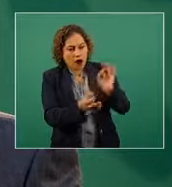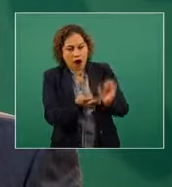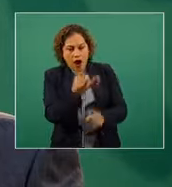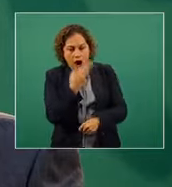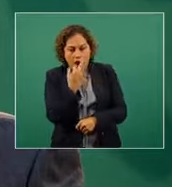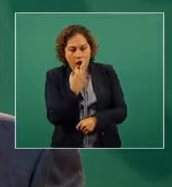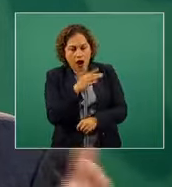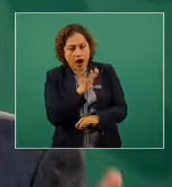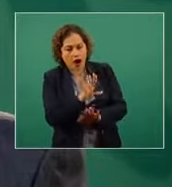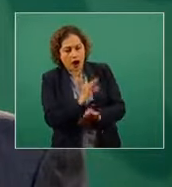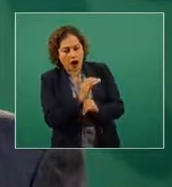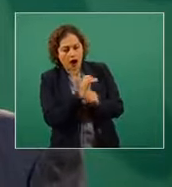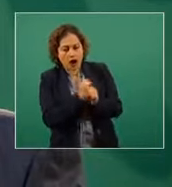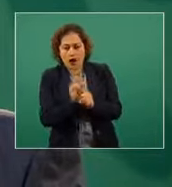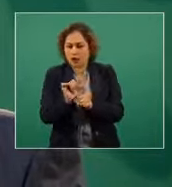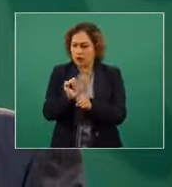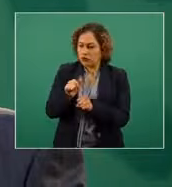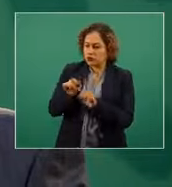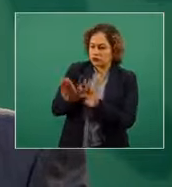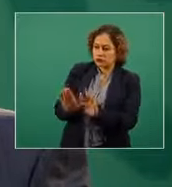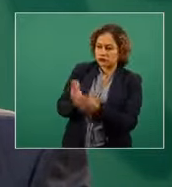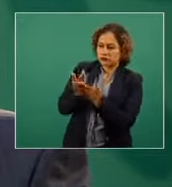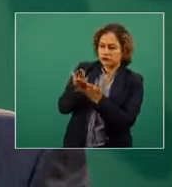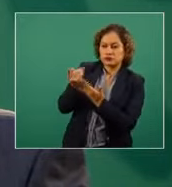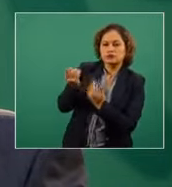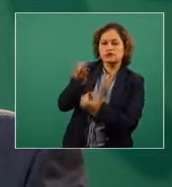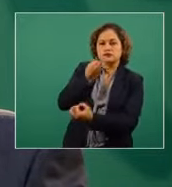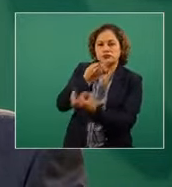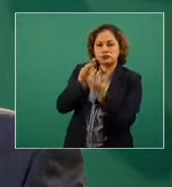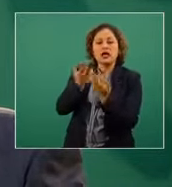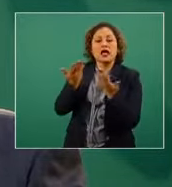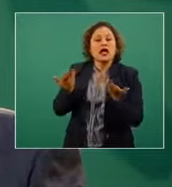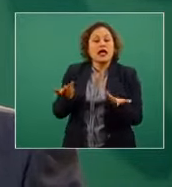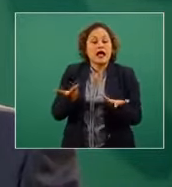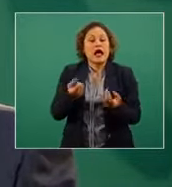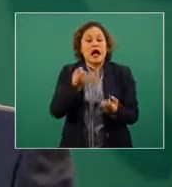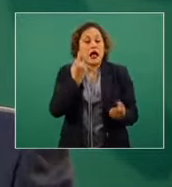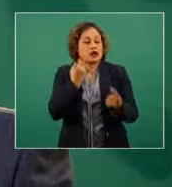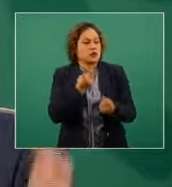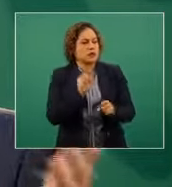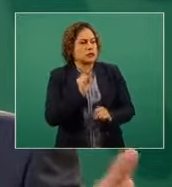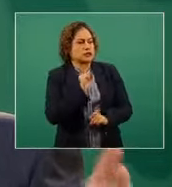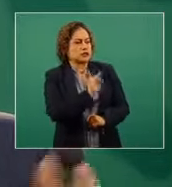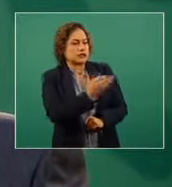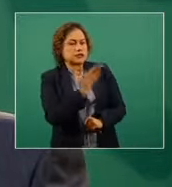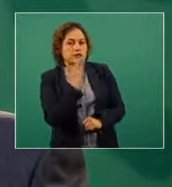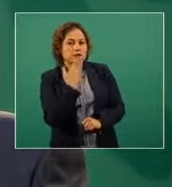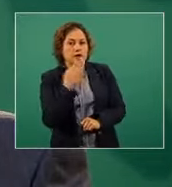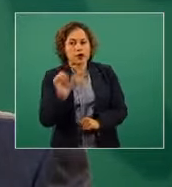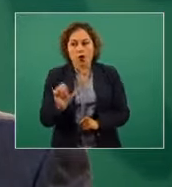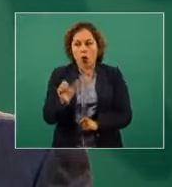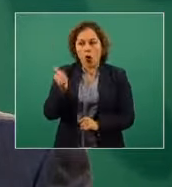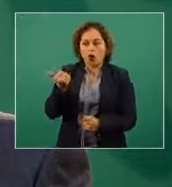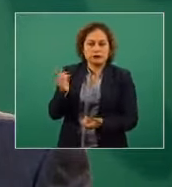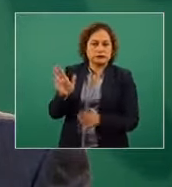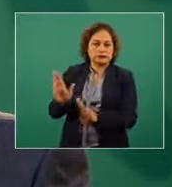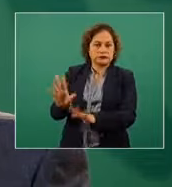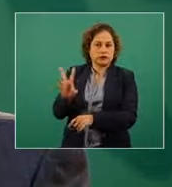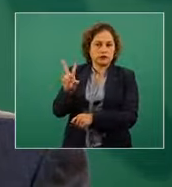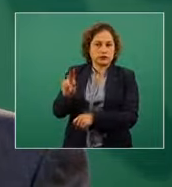alternativas prometedoras respecto a la eficacia, otras no tanto. Un ejemplo